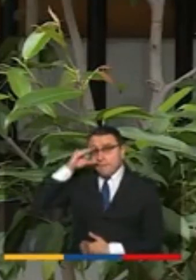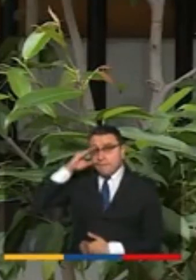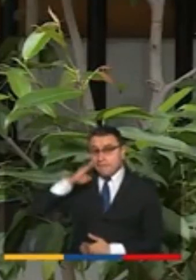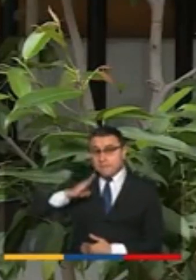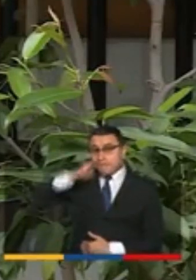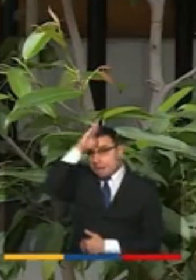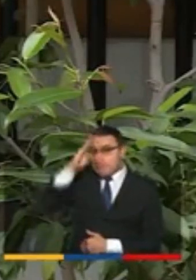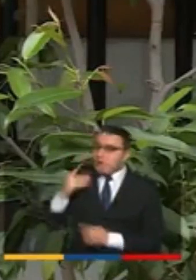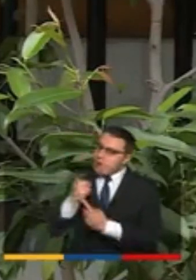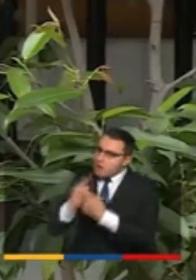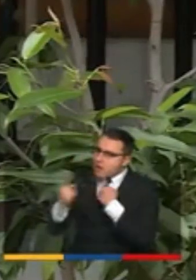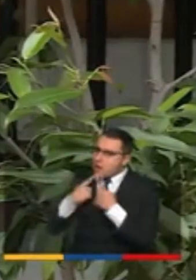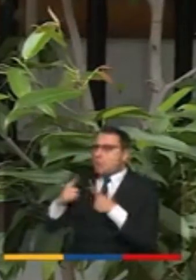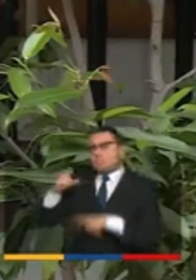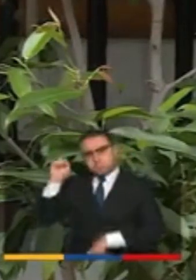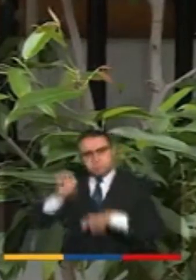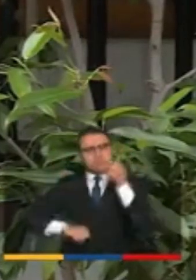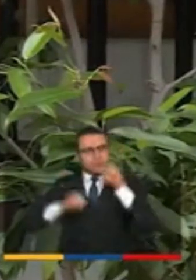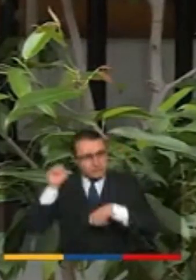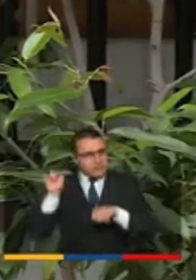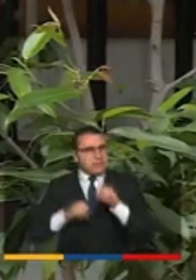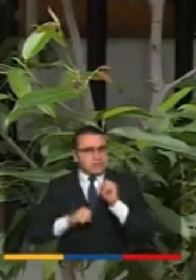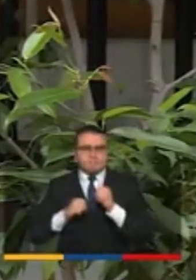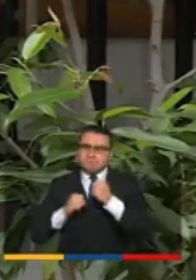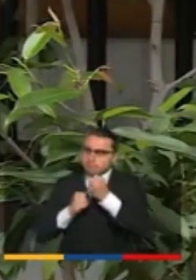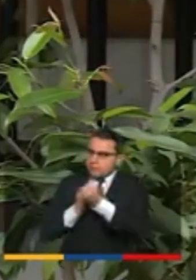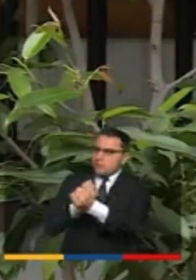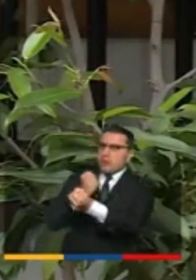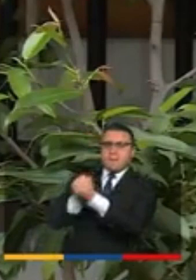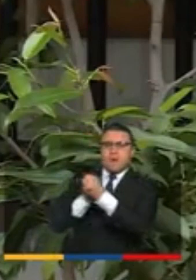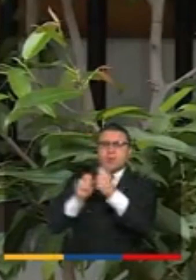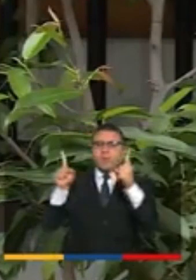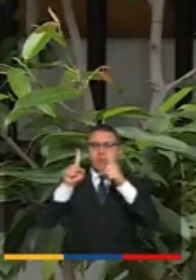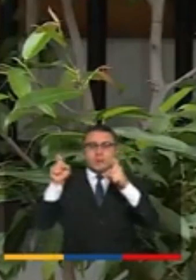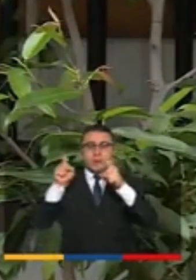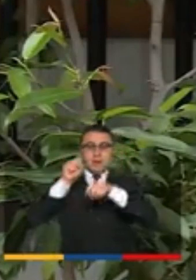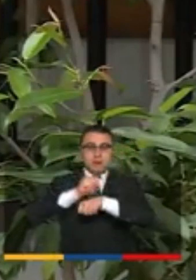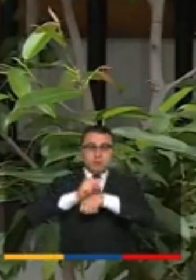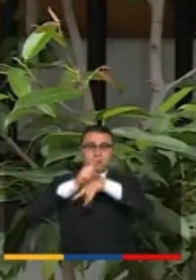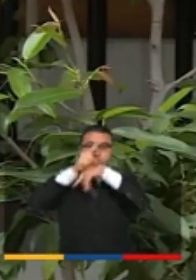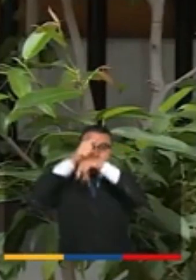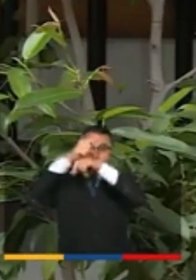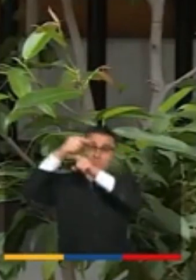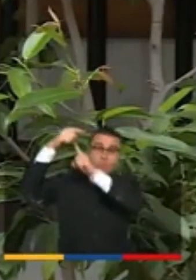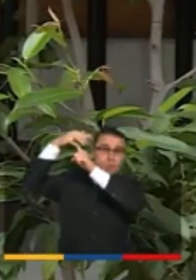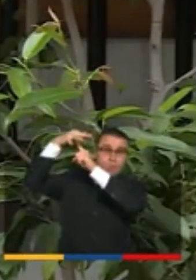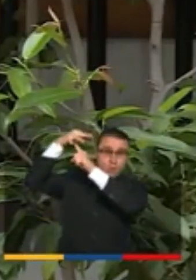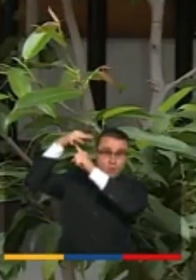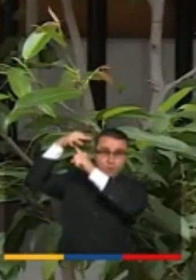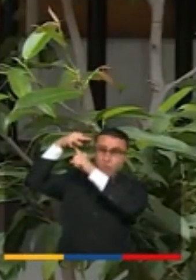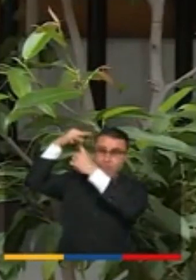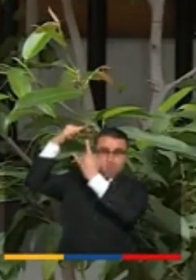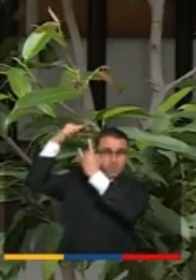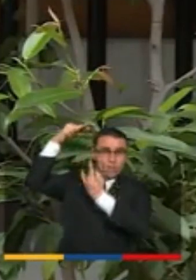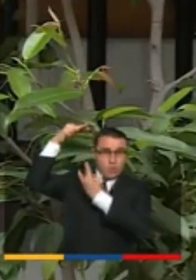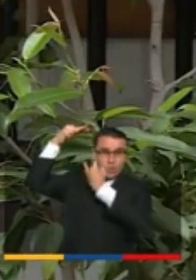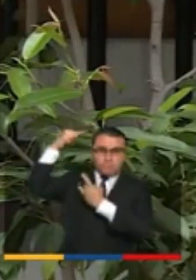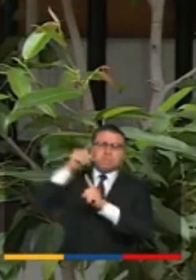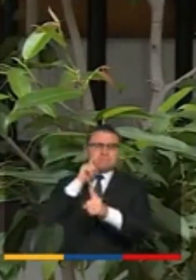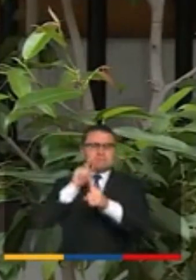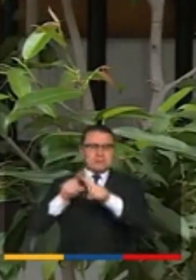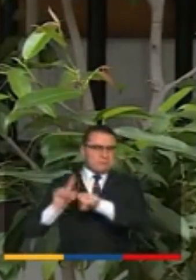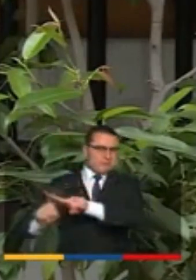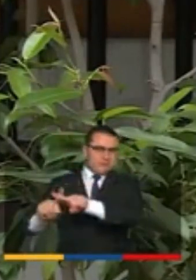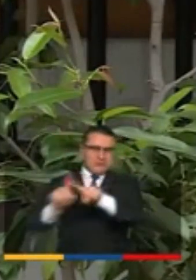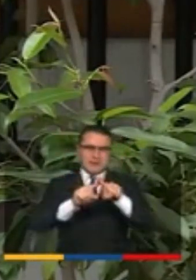de colaborar en apoyo satelital para diferentes proyectos